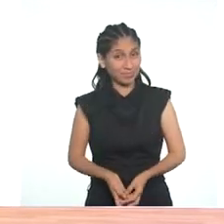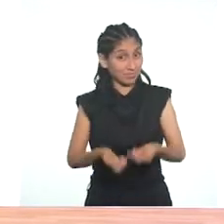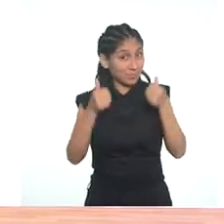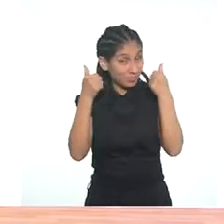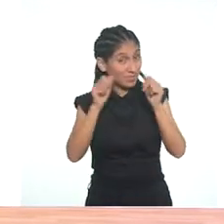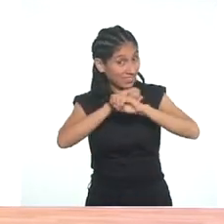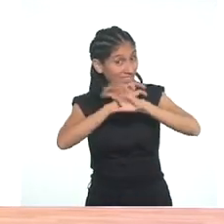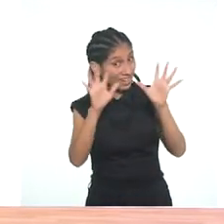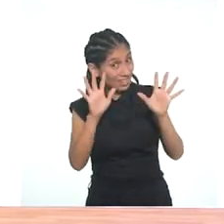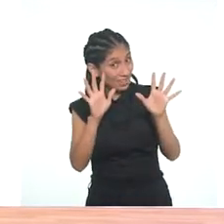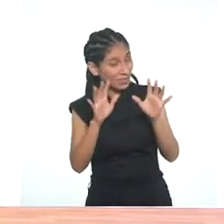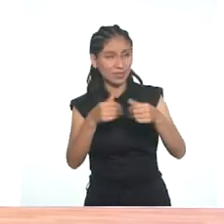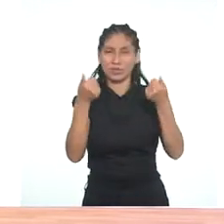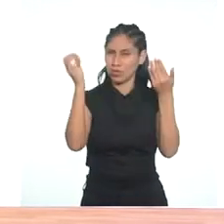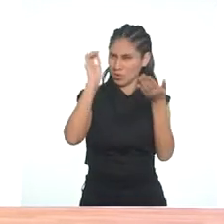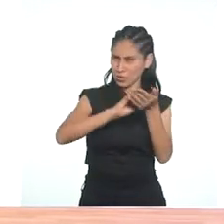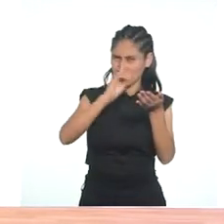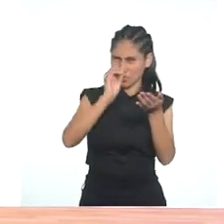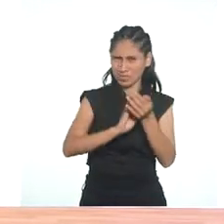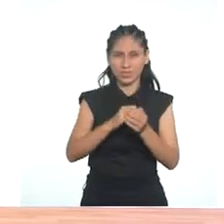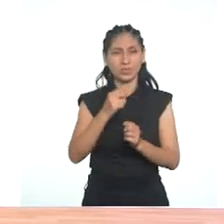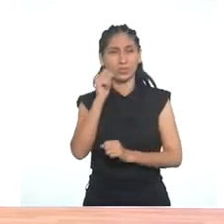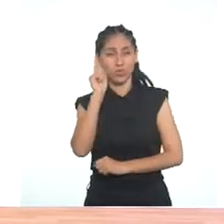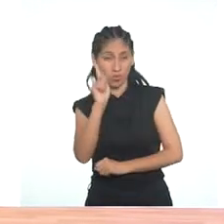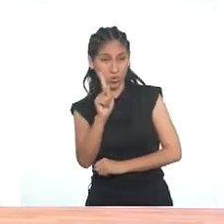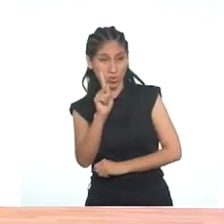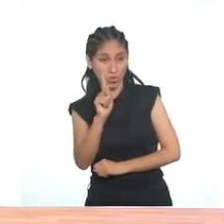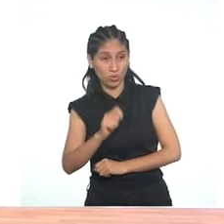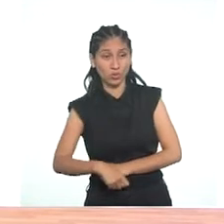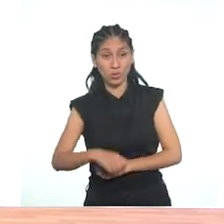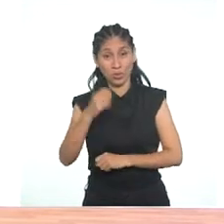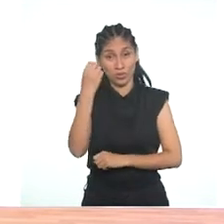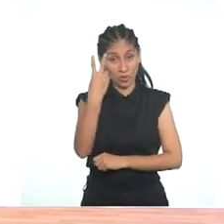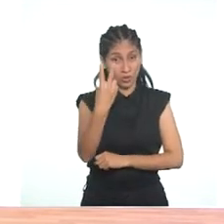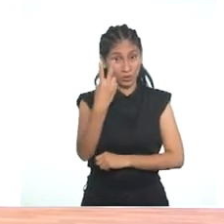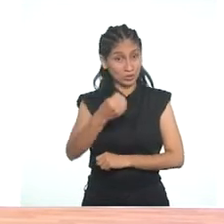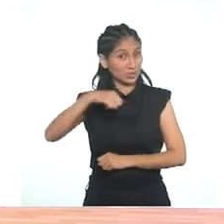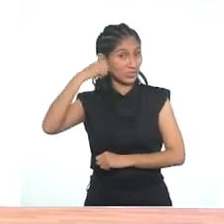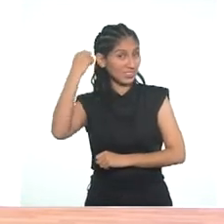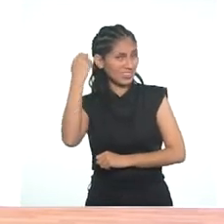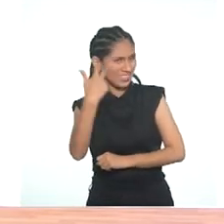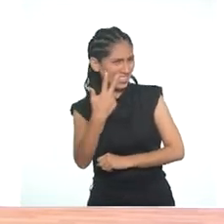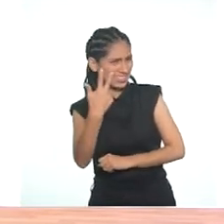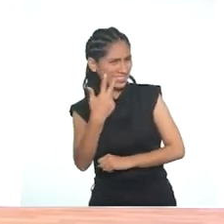1, 2, 3, 4, 5, 6 y 7. ¿Estamos claros? Una más, va.